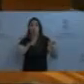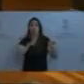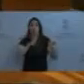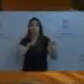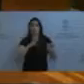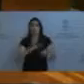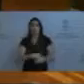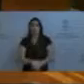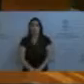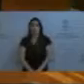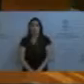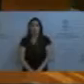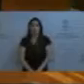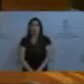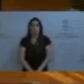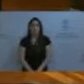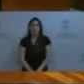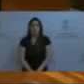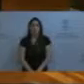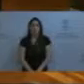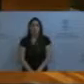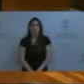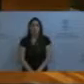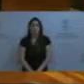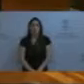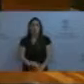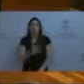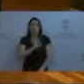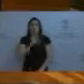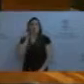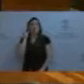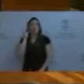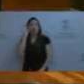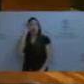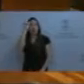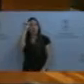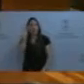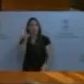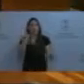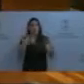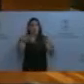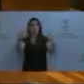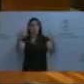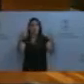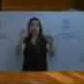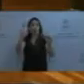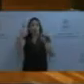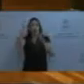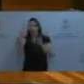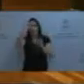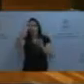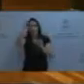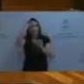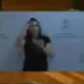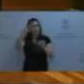público, señoras y señores del público, han de abstenerse de mostrar su opinión